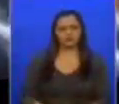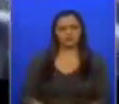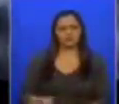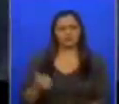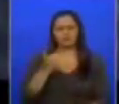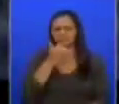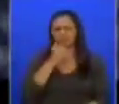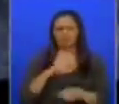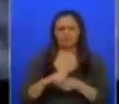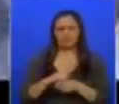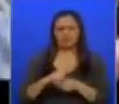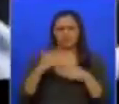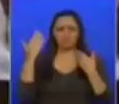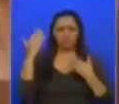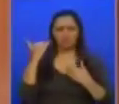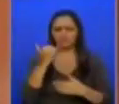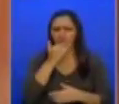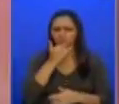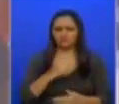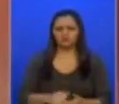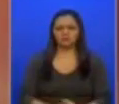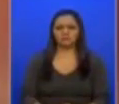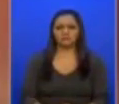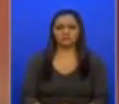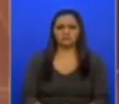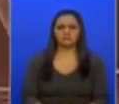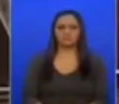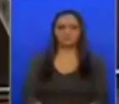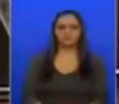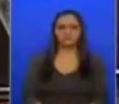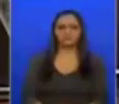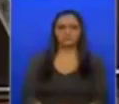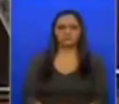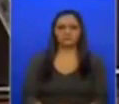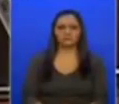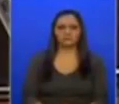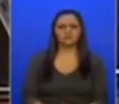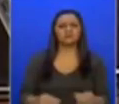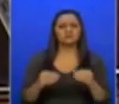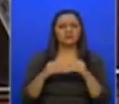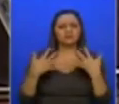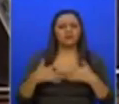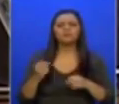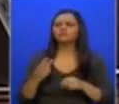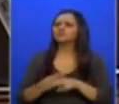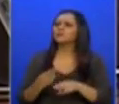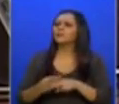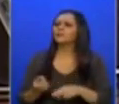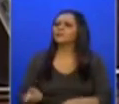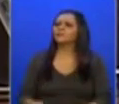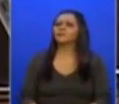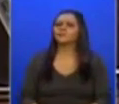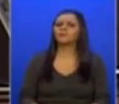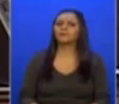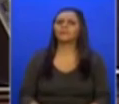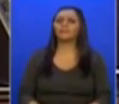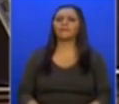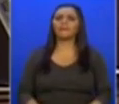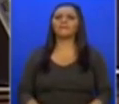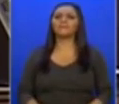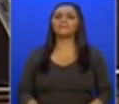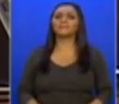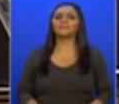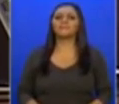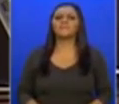viejas prácticas políticas. Pero algo más grave, ¿no? ¿Cómo es que se llama esta señora? O sea, igual de grave.